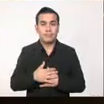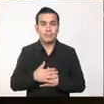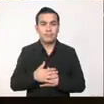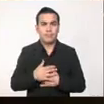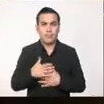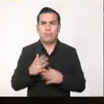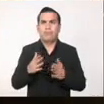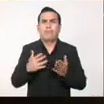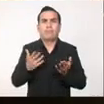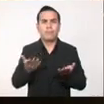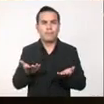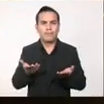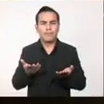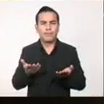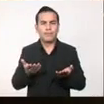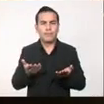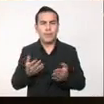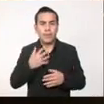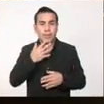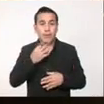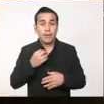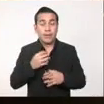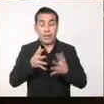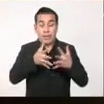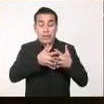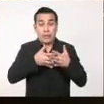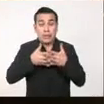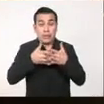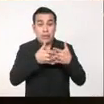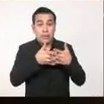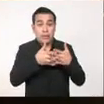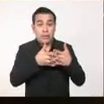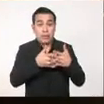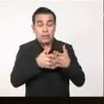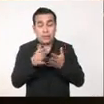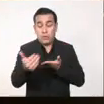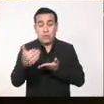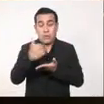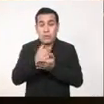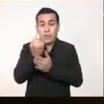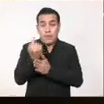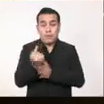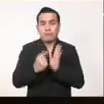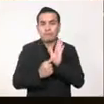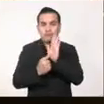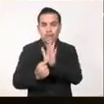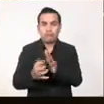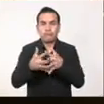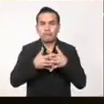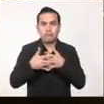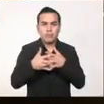Yo le dije, ¿por qué? Porque si en Estados Unidos, lástima que no vino,